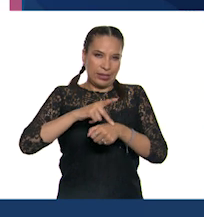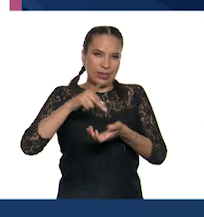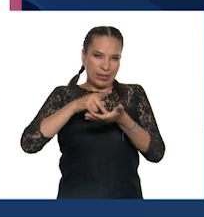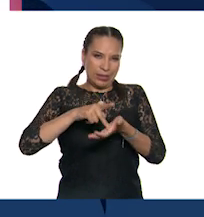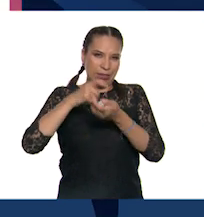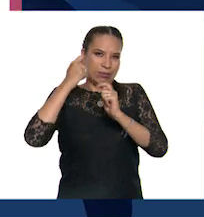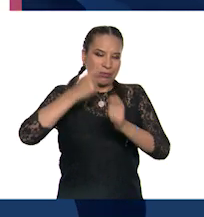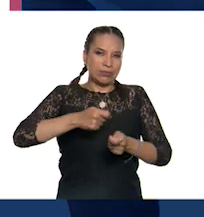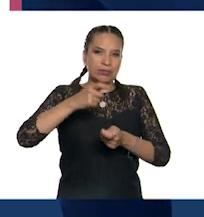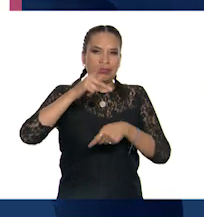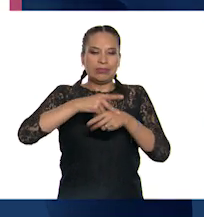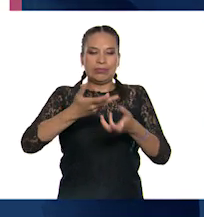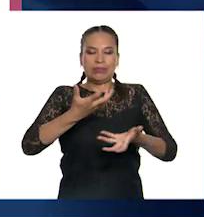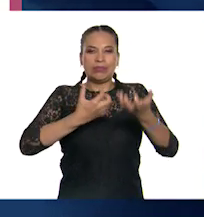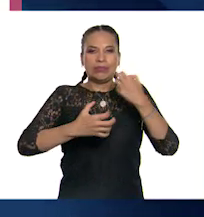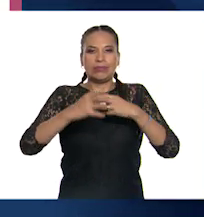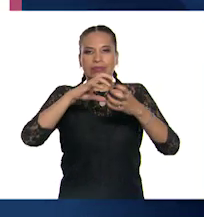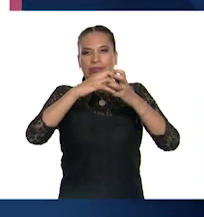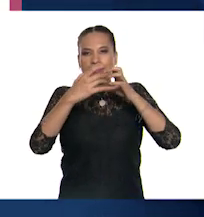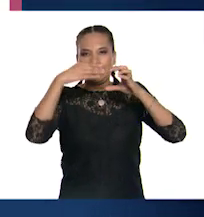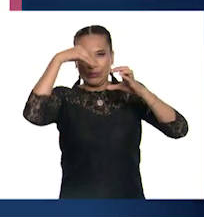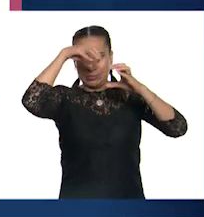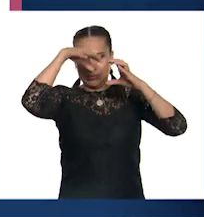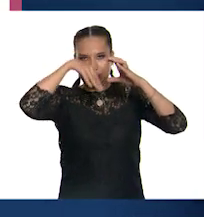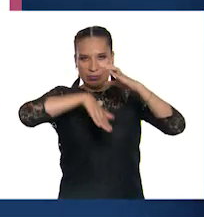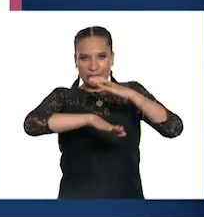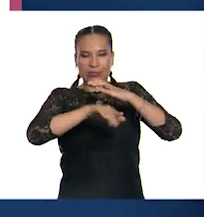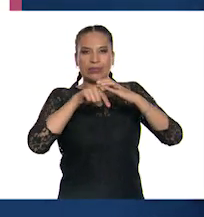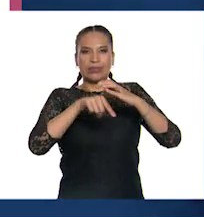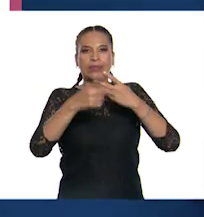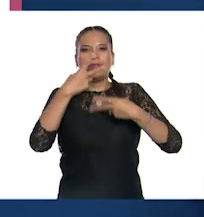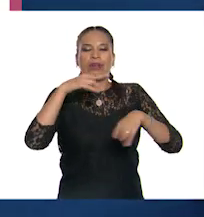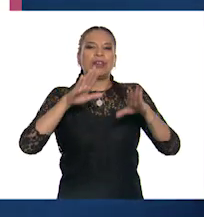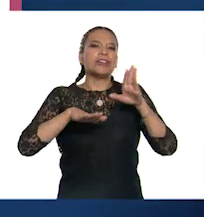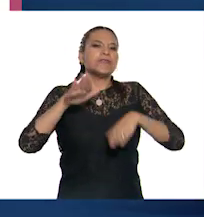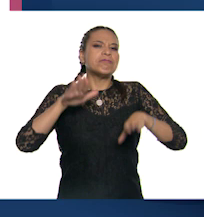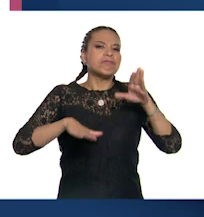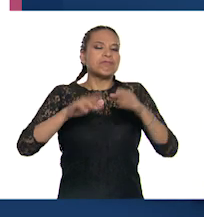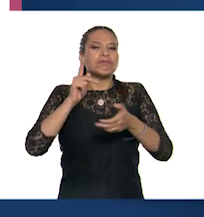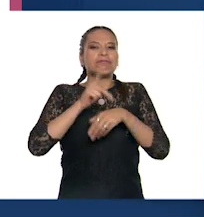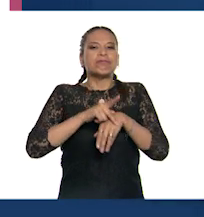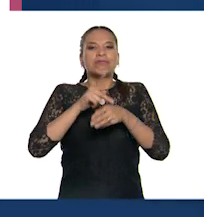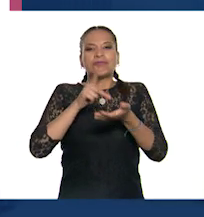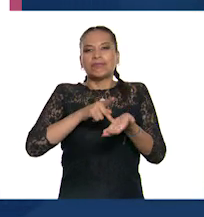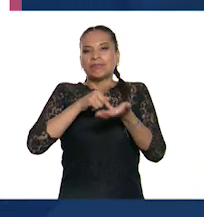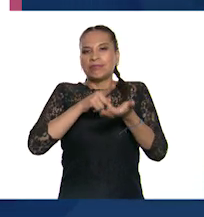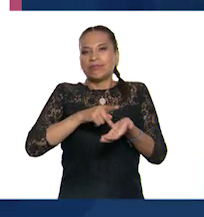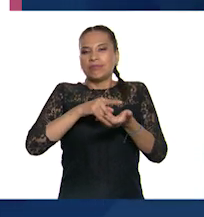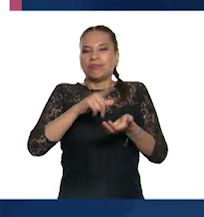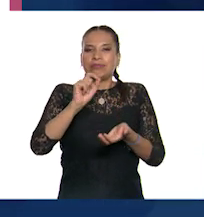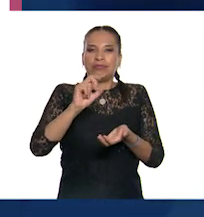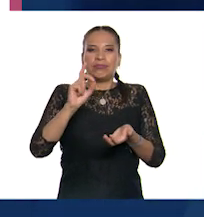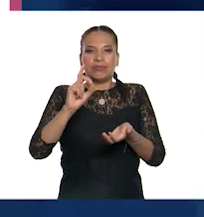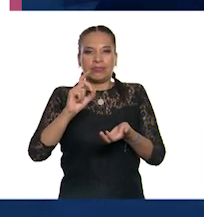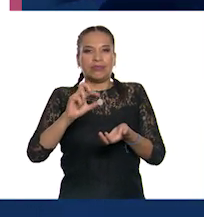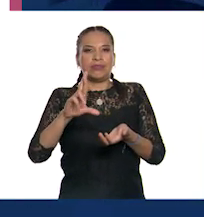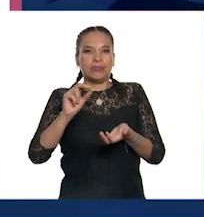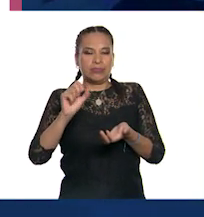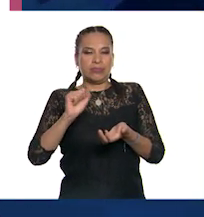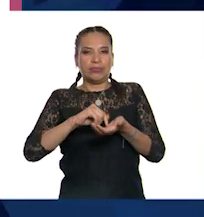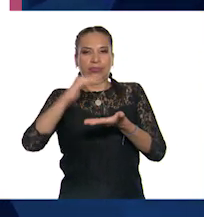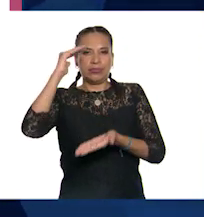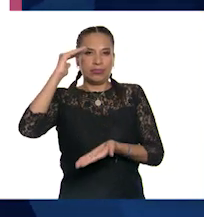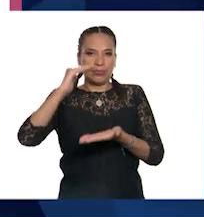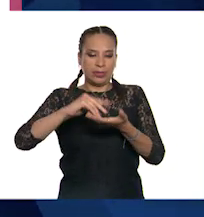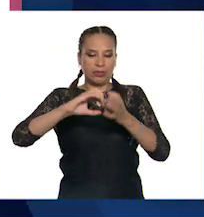grandes extraídas por los tiros de la mina y las cuales variaban en peso de 20 a 30 arrobas. Reducir estas masas